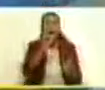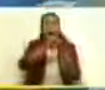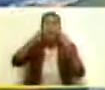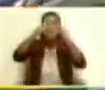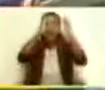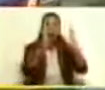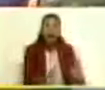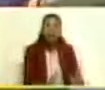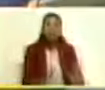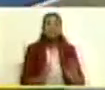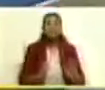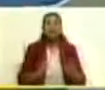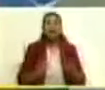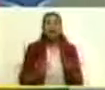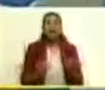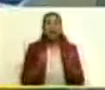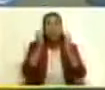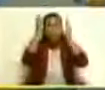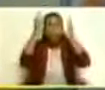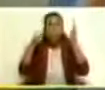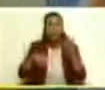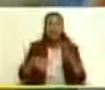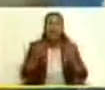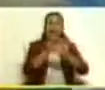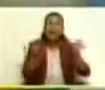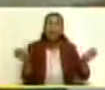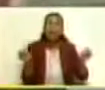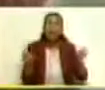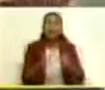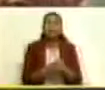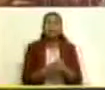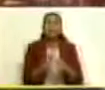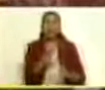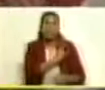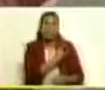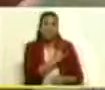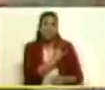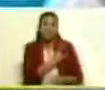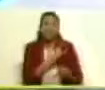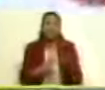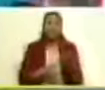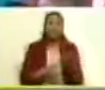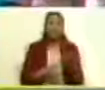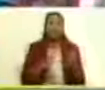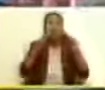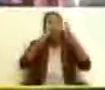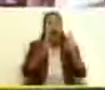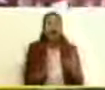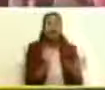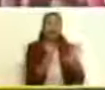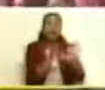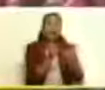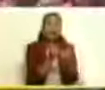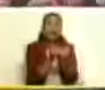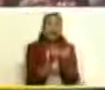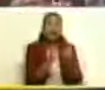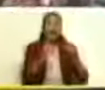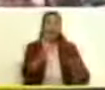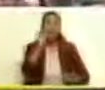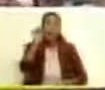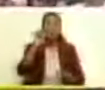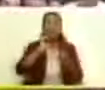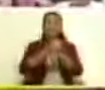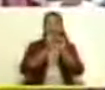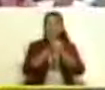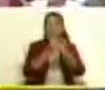vivienda, Robert Serra, educación universitaria, hogares de la patria,